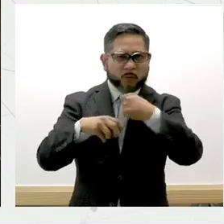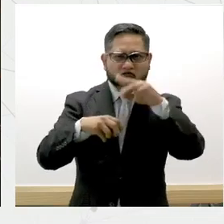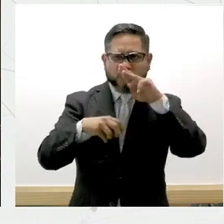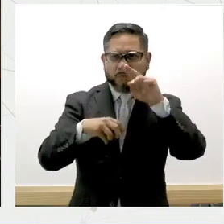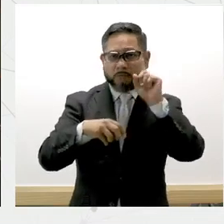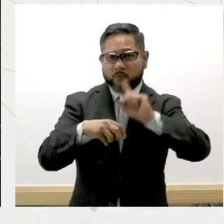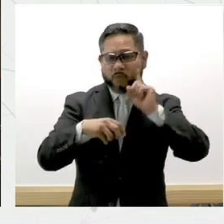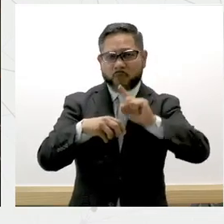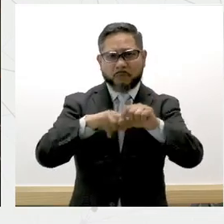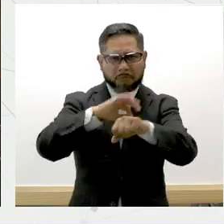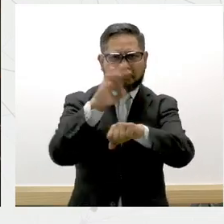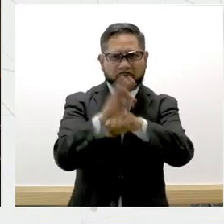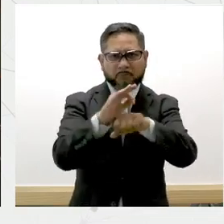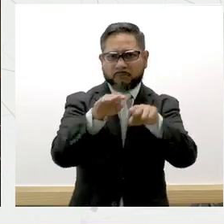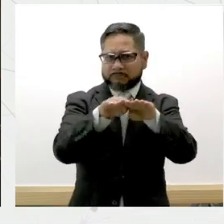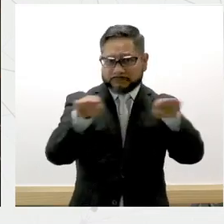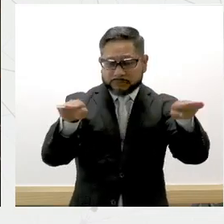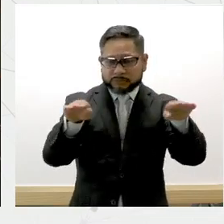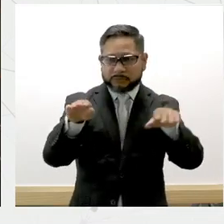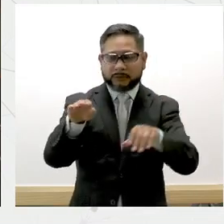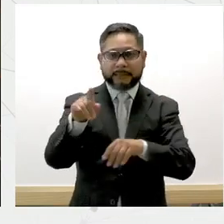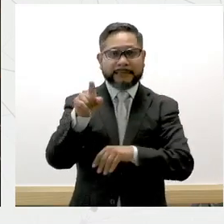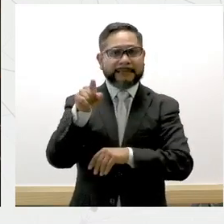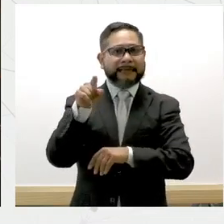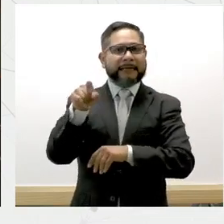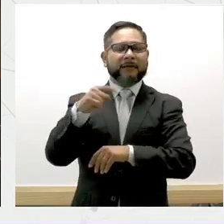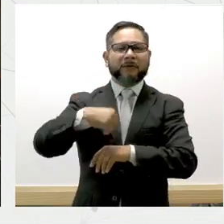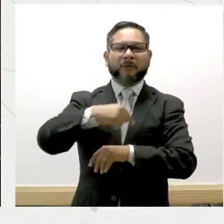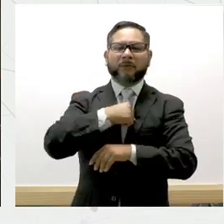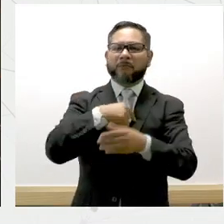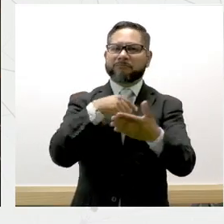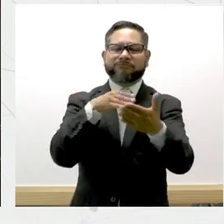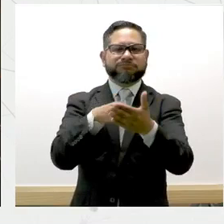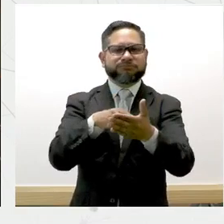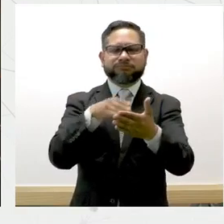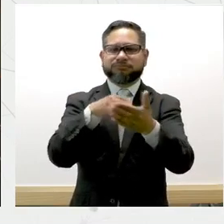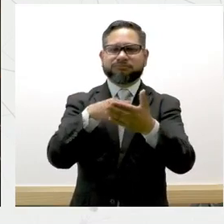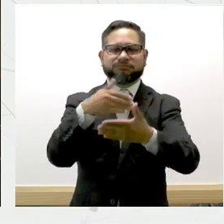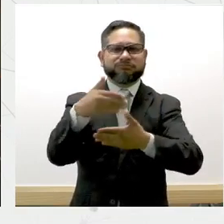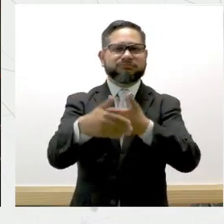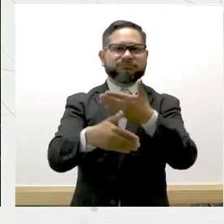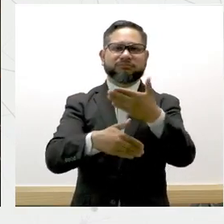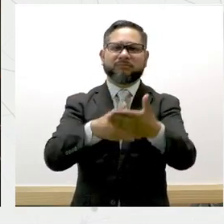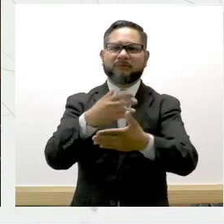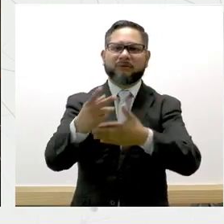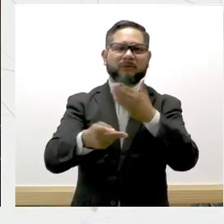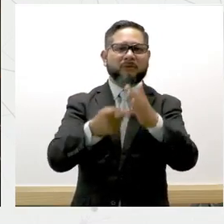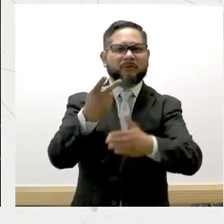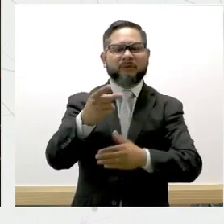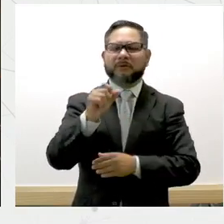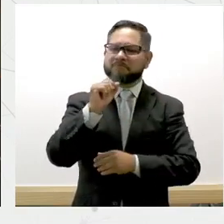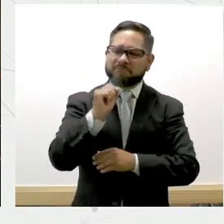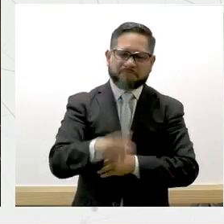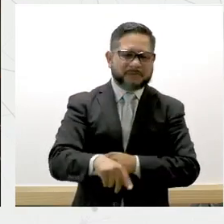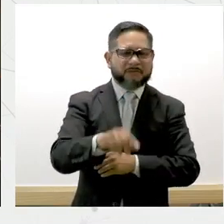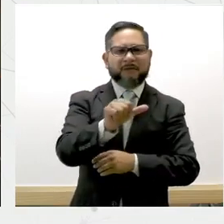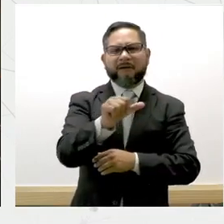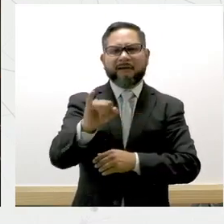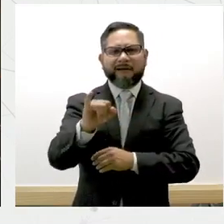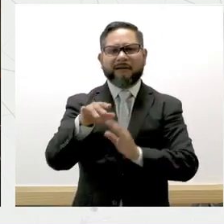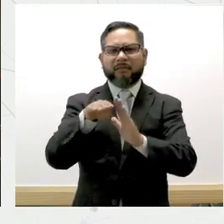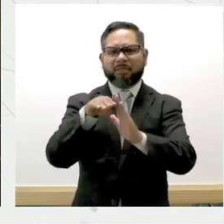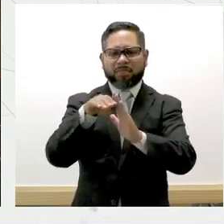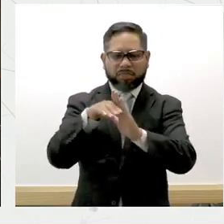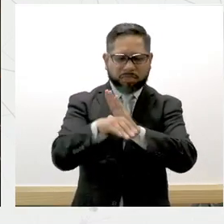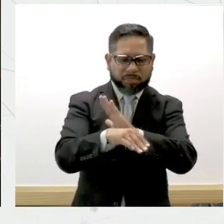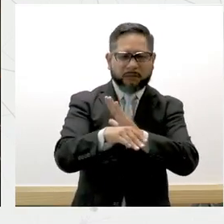pues teniendo en cuenta, ¿no?, estos sesgos, nos encontraremos con que dentro de poco habrá silos de exclusión digital para un conjunto de